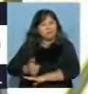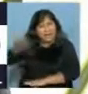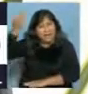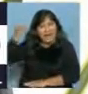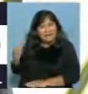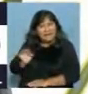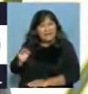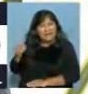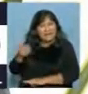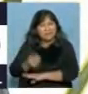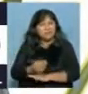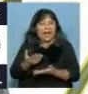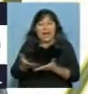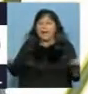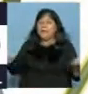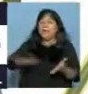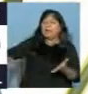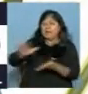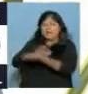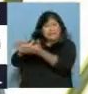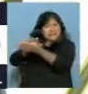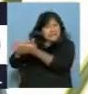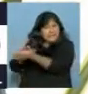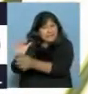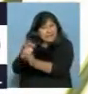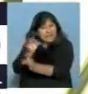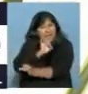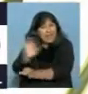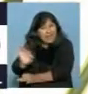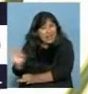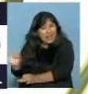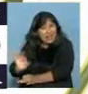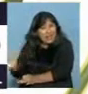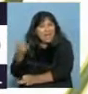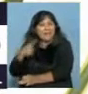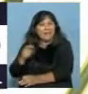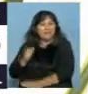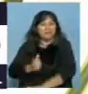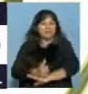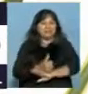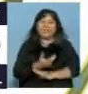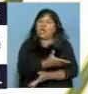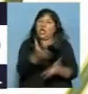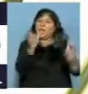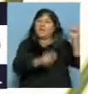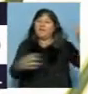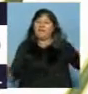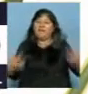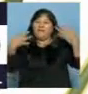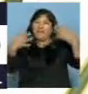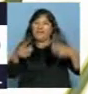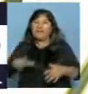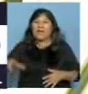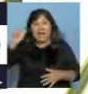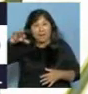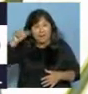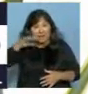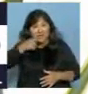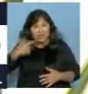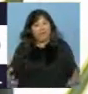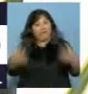descampado, y con los vecinos y vecinas de Lapachos para, no es cierto, reafirmar